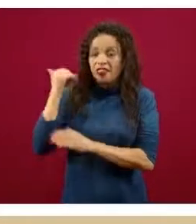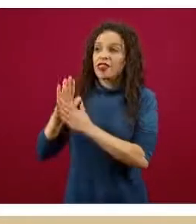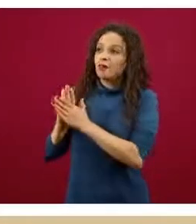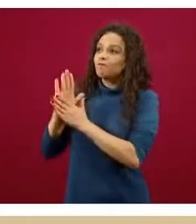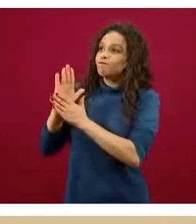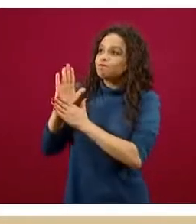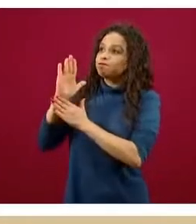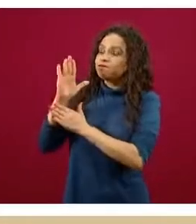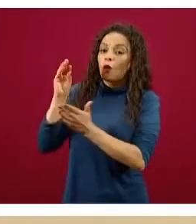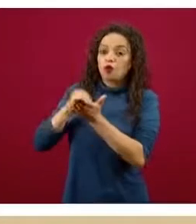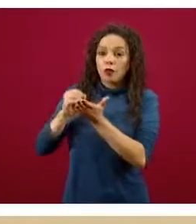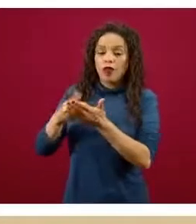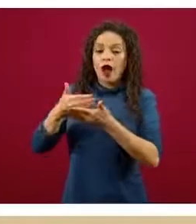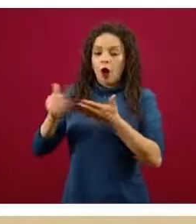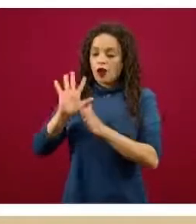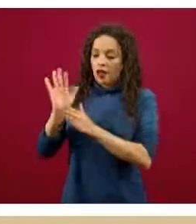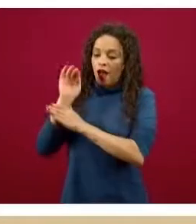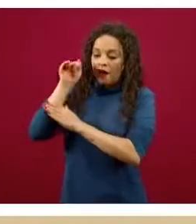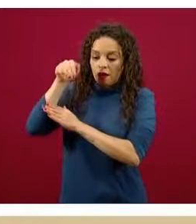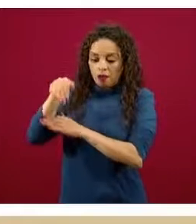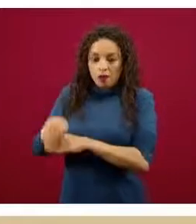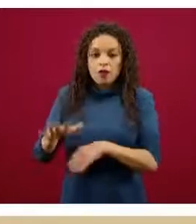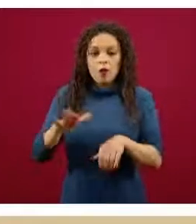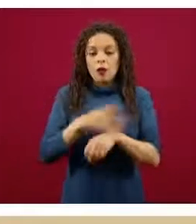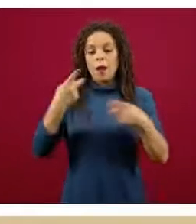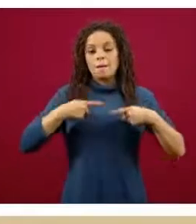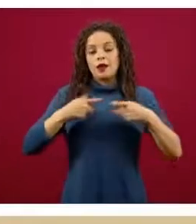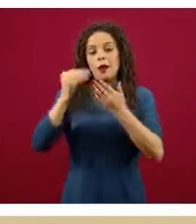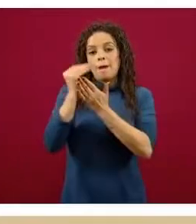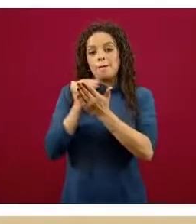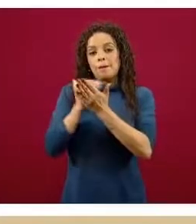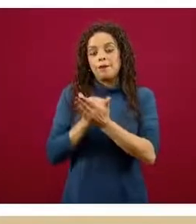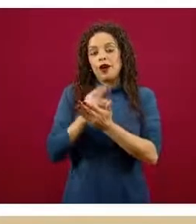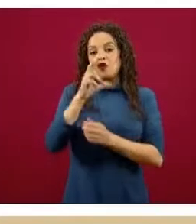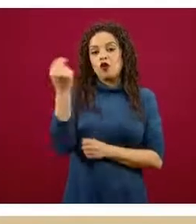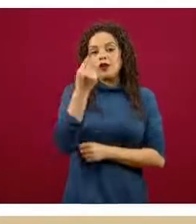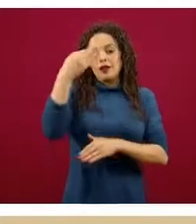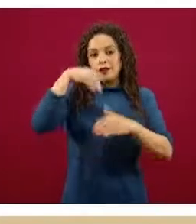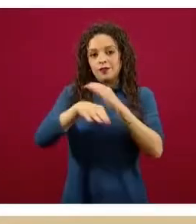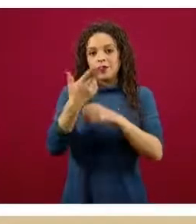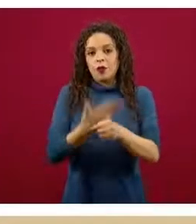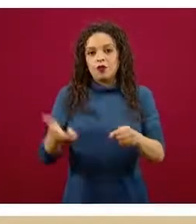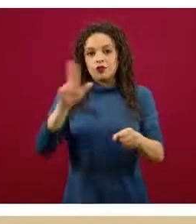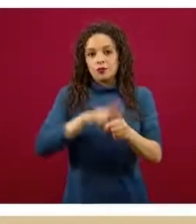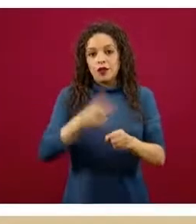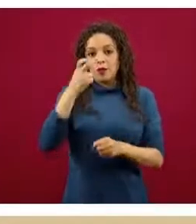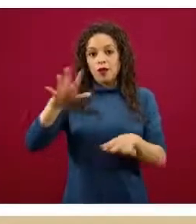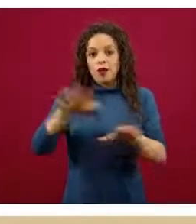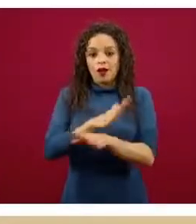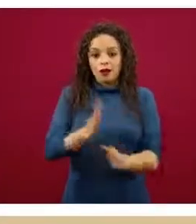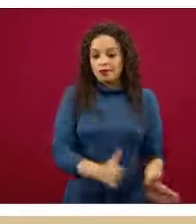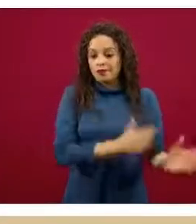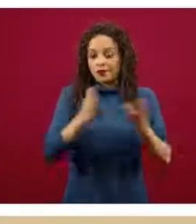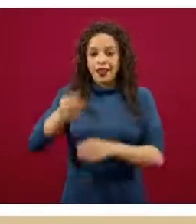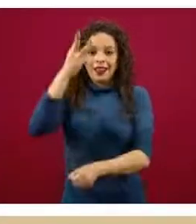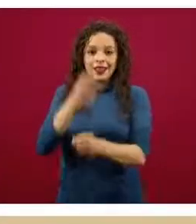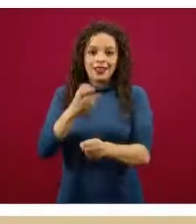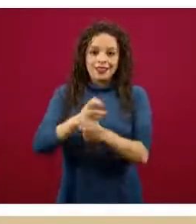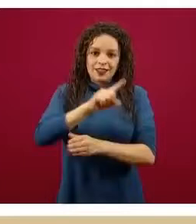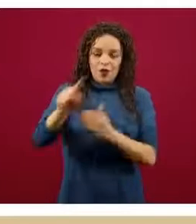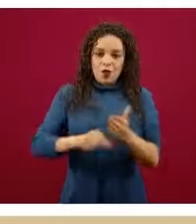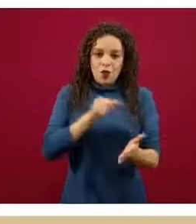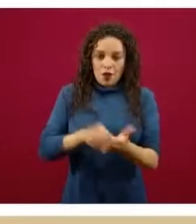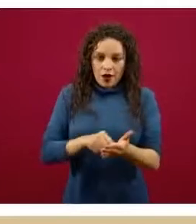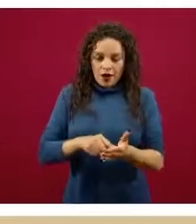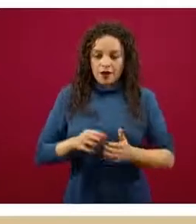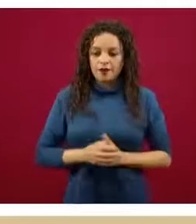que requieren de hospitalización, y por eso ha caído ahora al tercer lugar. De